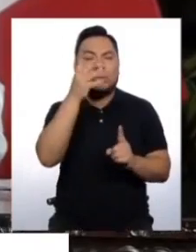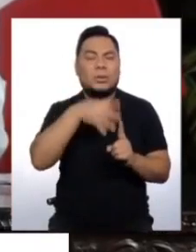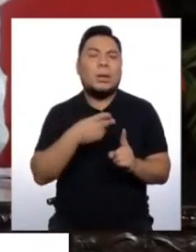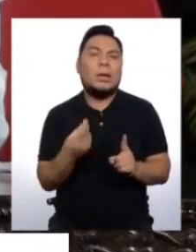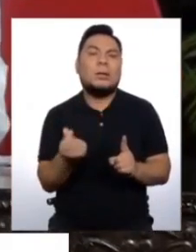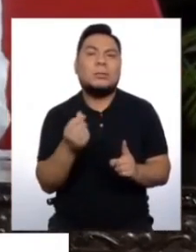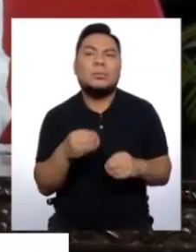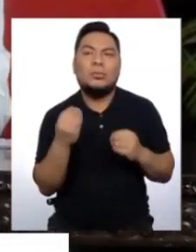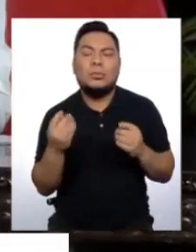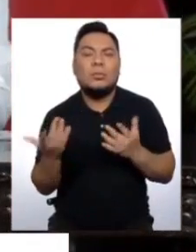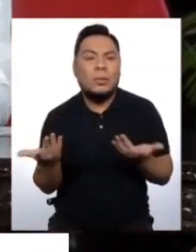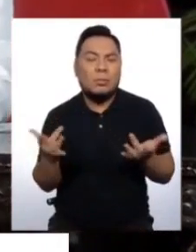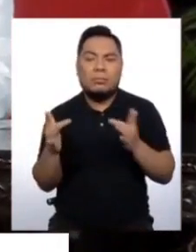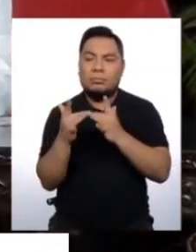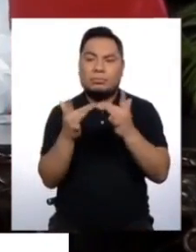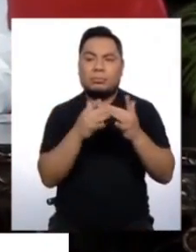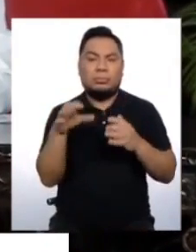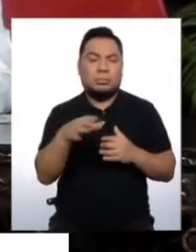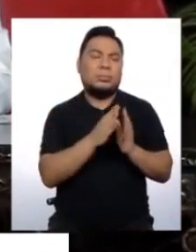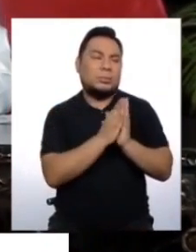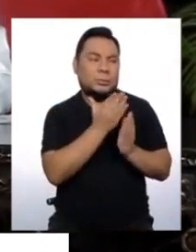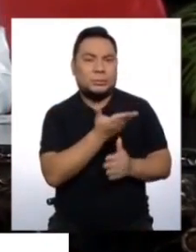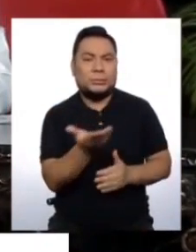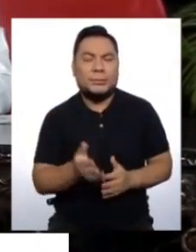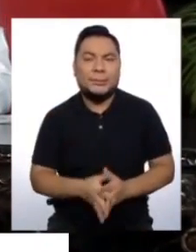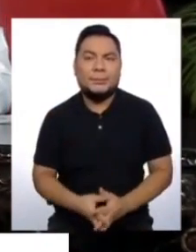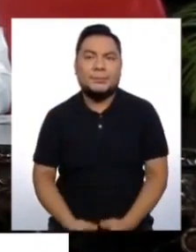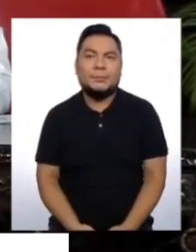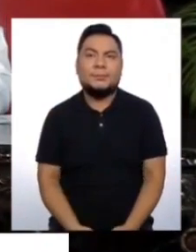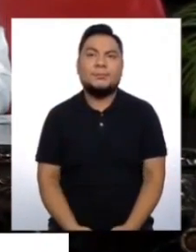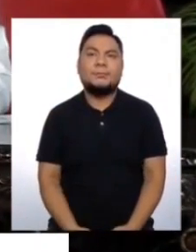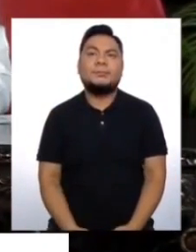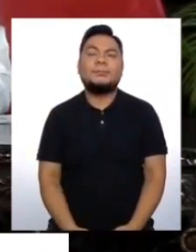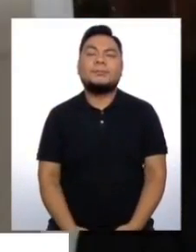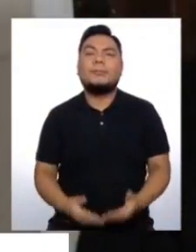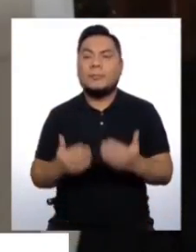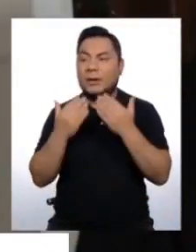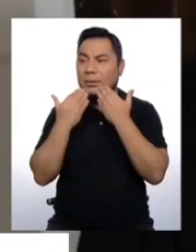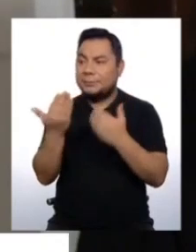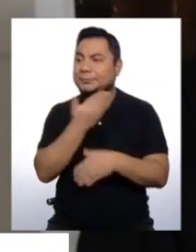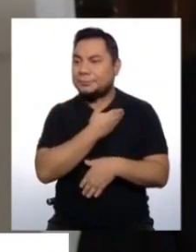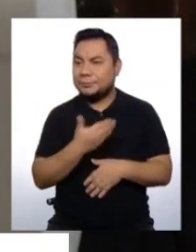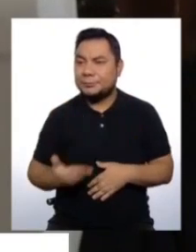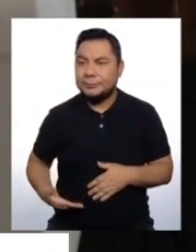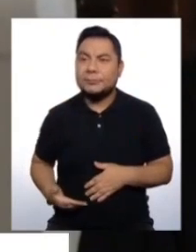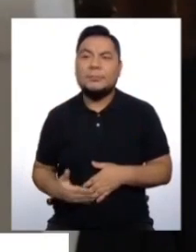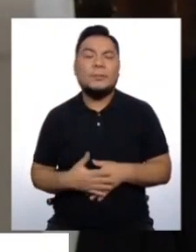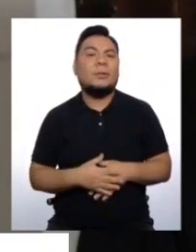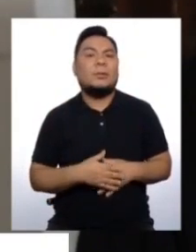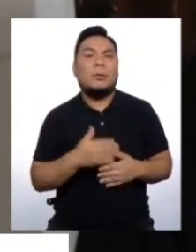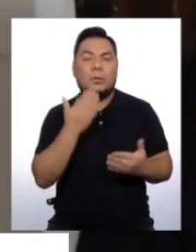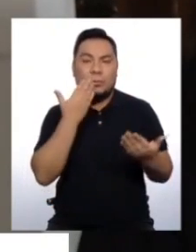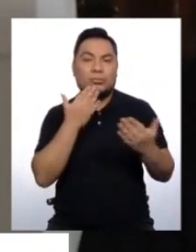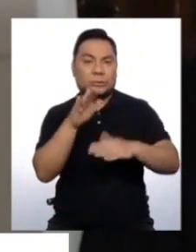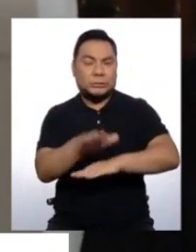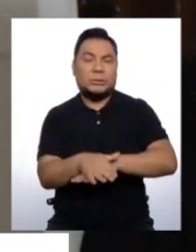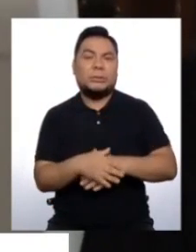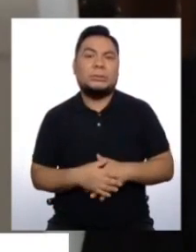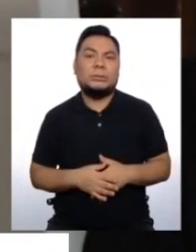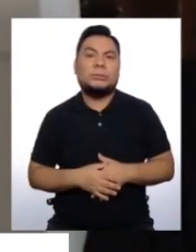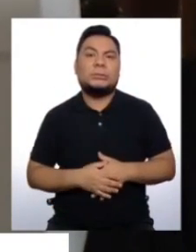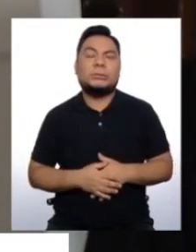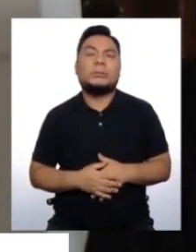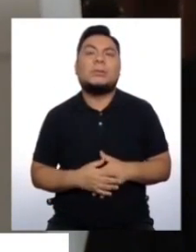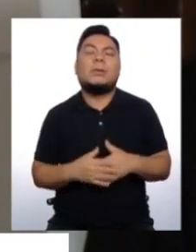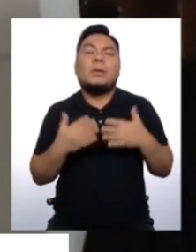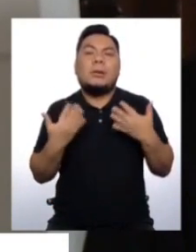se articulan entre los diversos sectores. Por favor. Gracias, señor presidente. Muy buenas tardes.